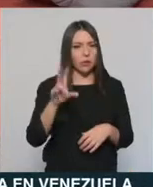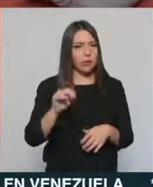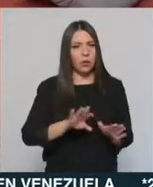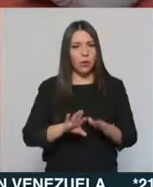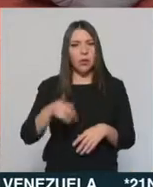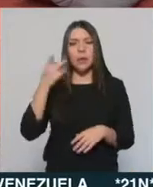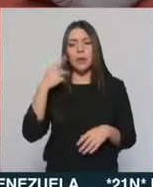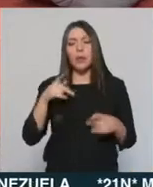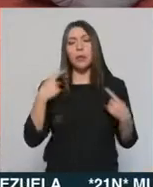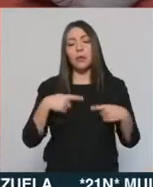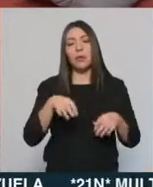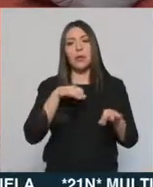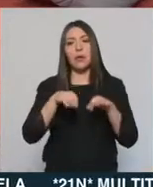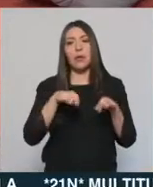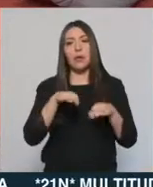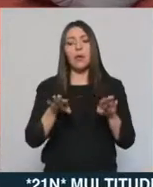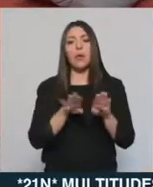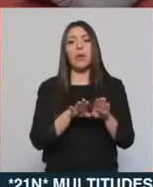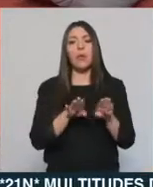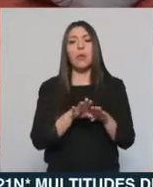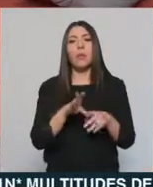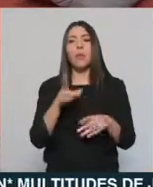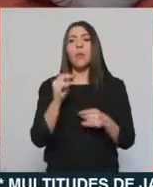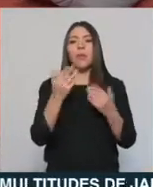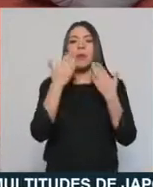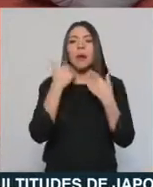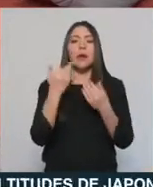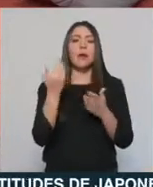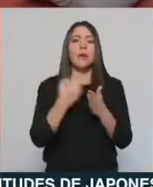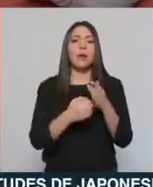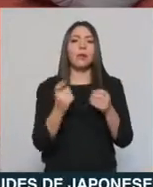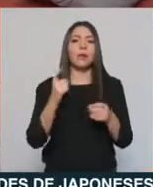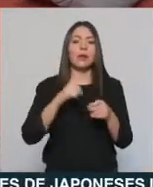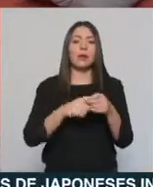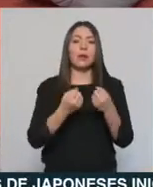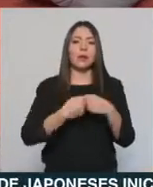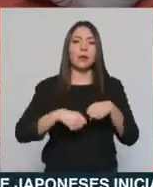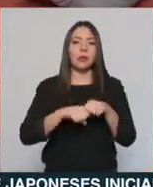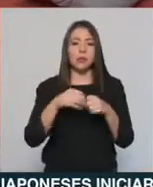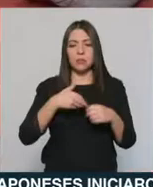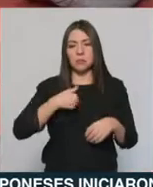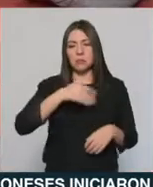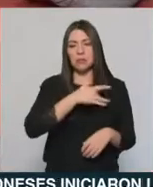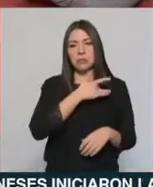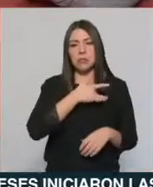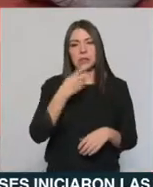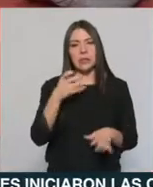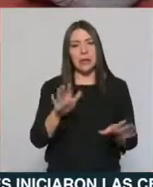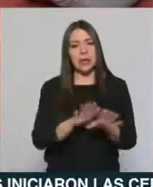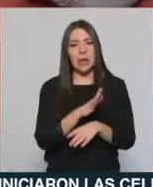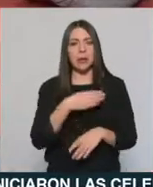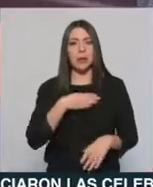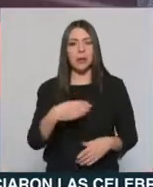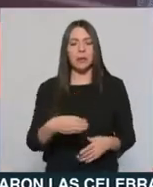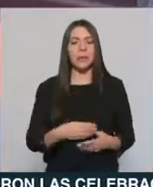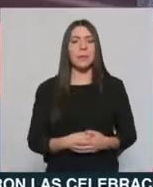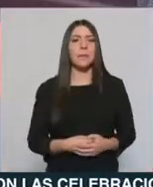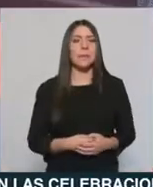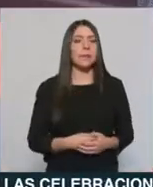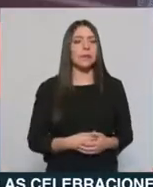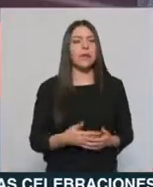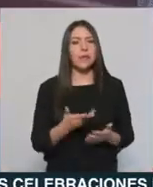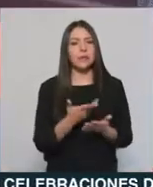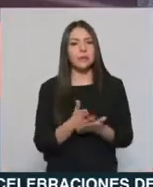trabajador doméstico pues, haya estado careciendo de esta seguridad social. Yo creo que eso es un muy buen avance. Hay un tema, bueno, que lo califican, inclusive la oposición